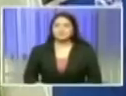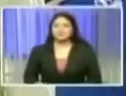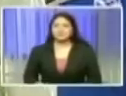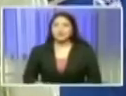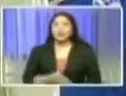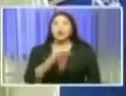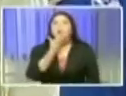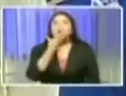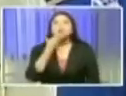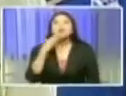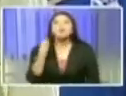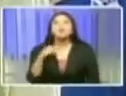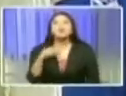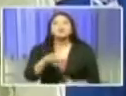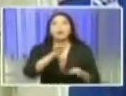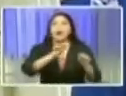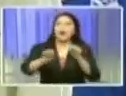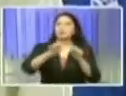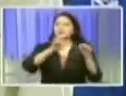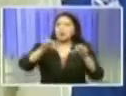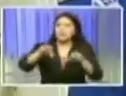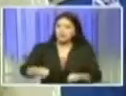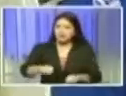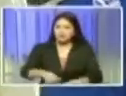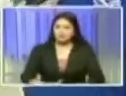Una juventud anticapitalista.